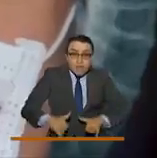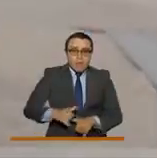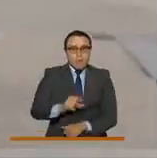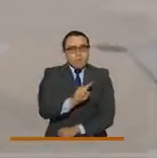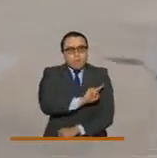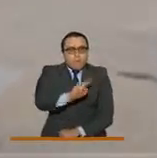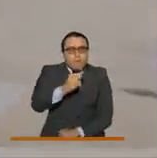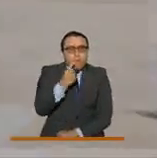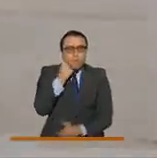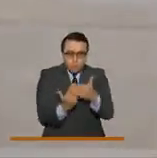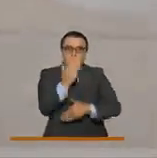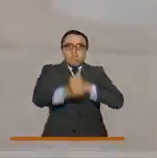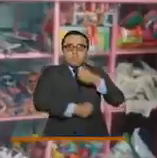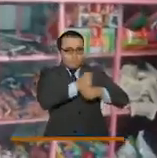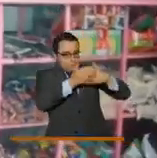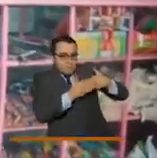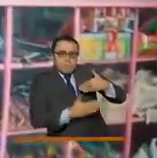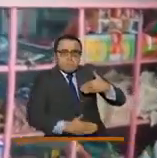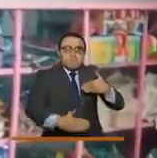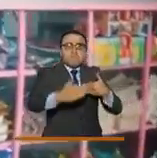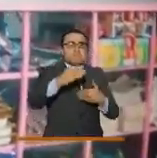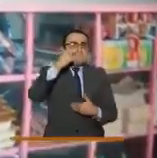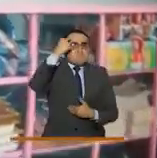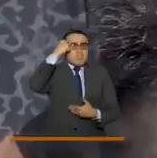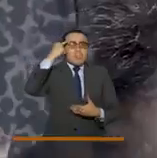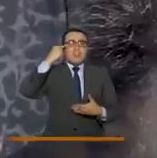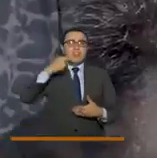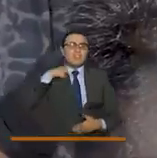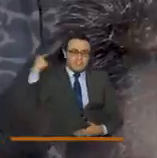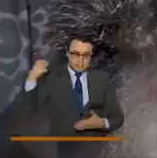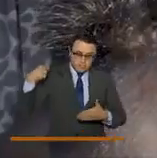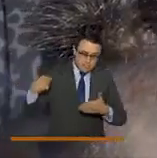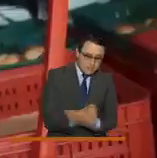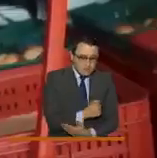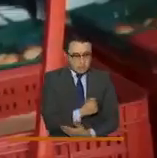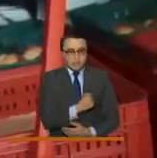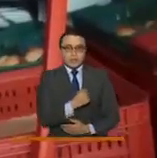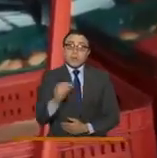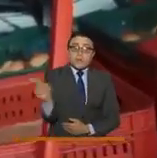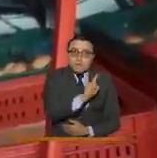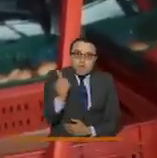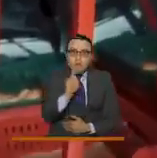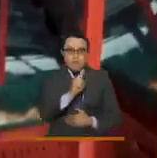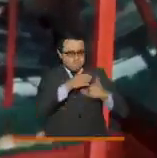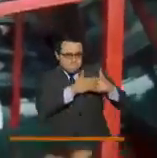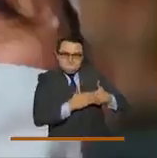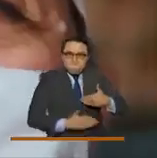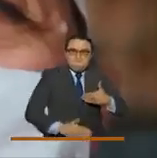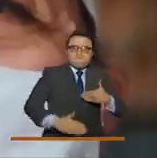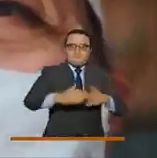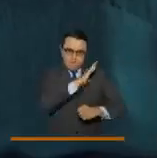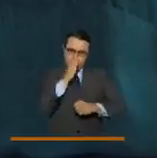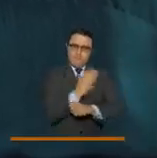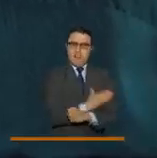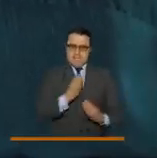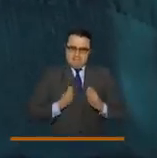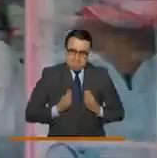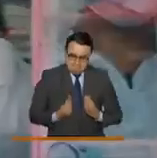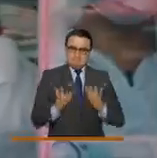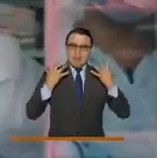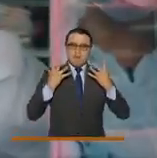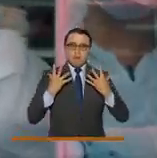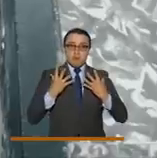terminado. Un nuevo año no significa que es hora de rendirnos. Tenemos que mantenernos fuertes y